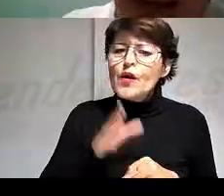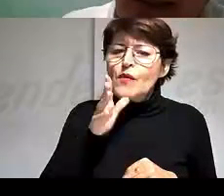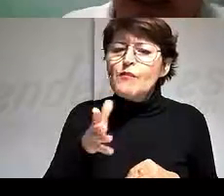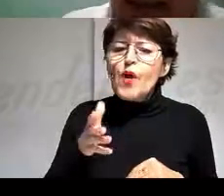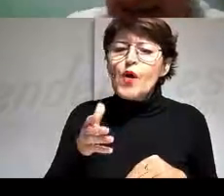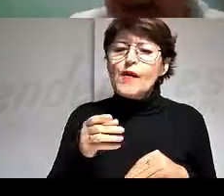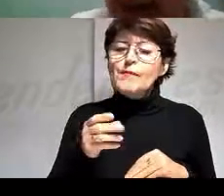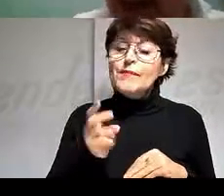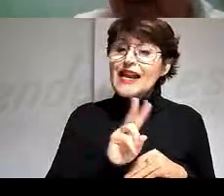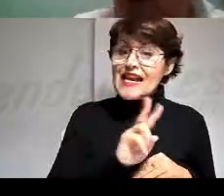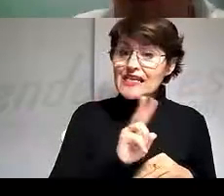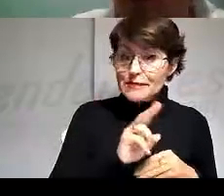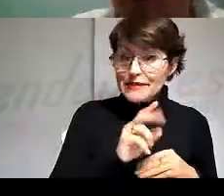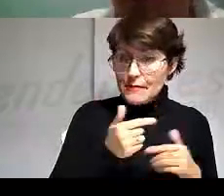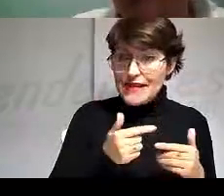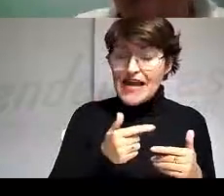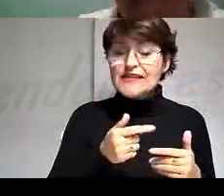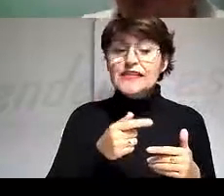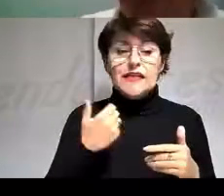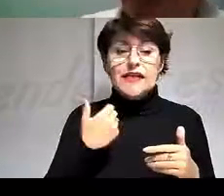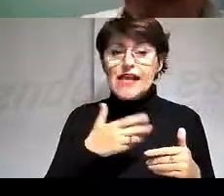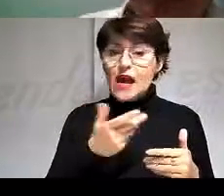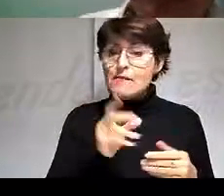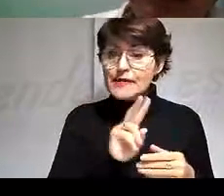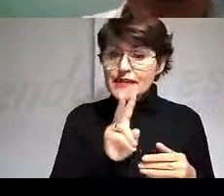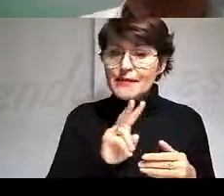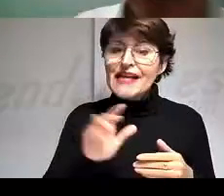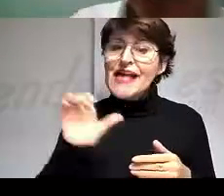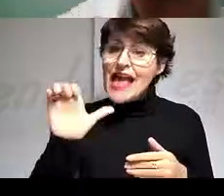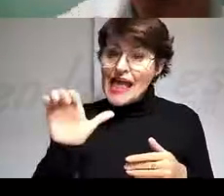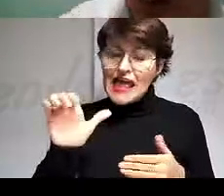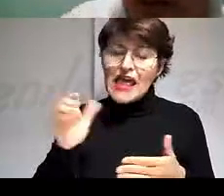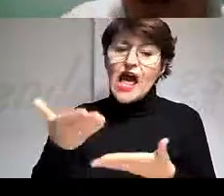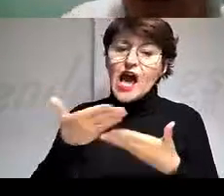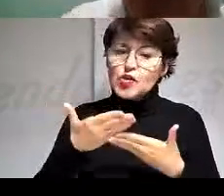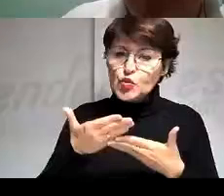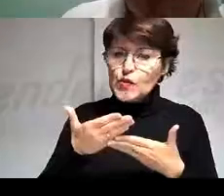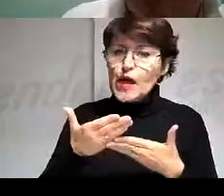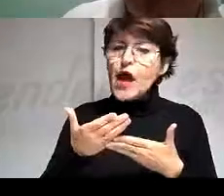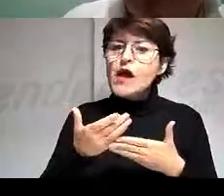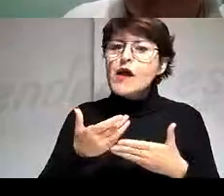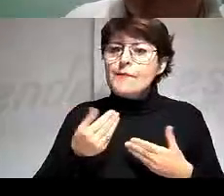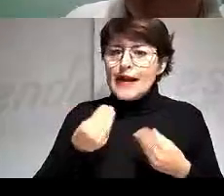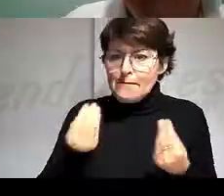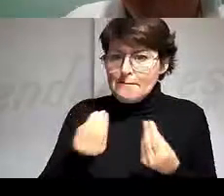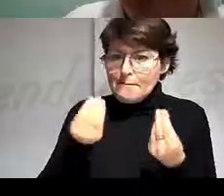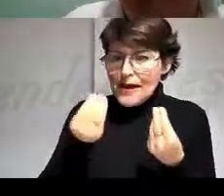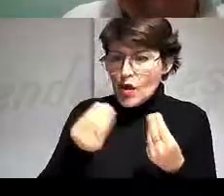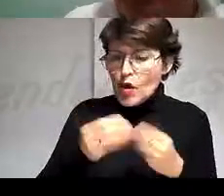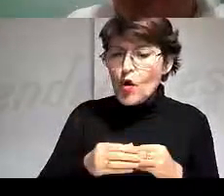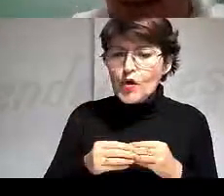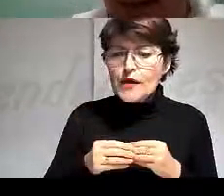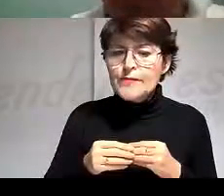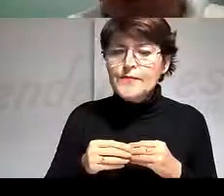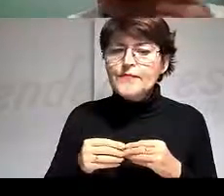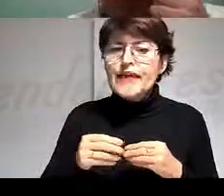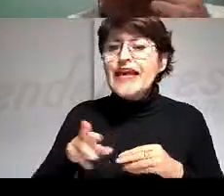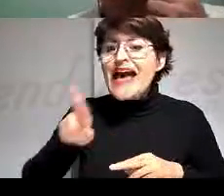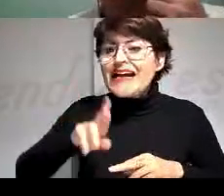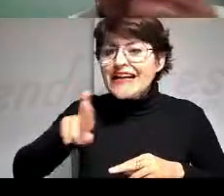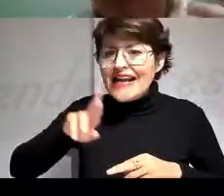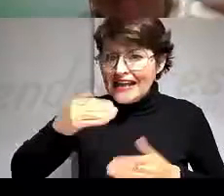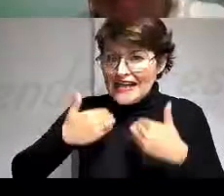A y la C realizando su función, la vitamina E es la que desoxida la vitamina C y la A y la regenera. Por lo